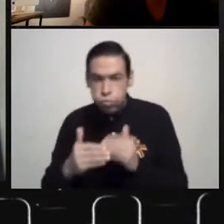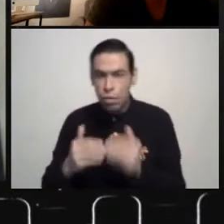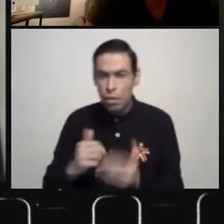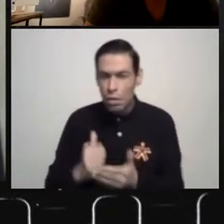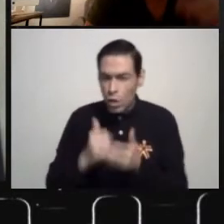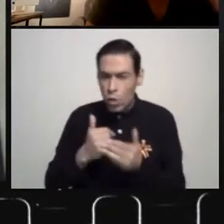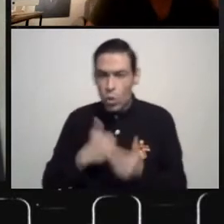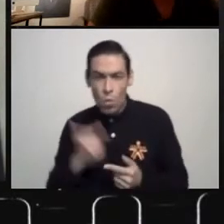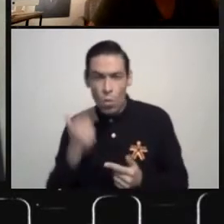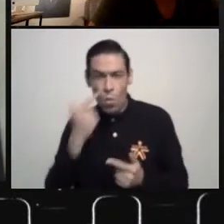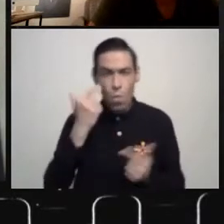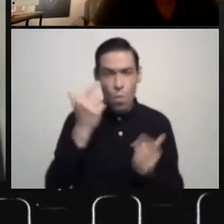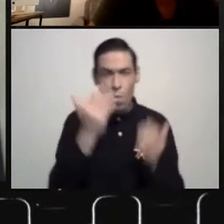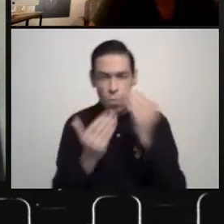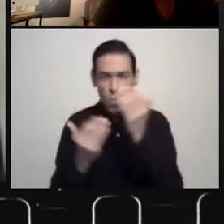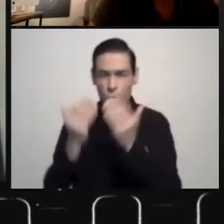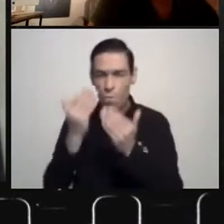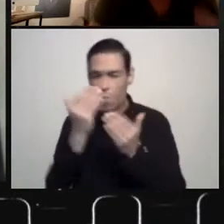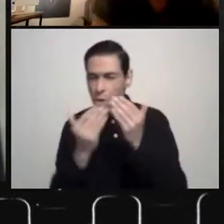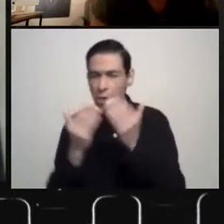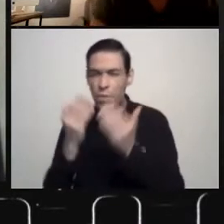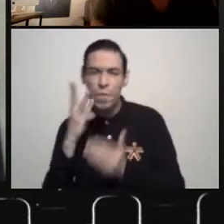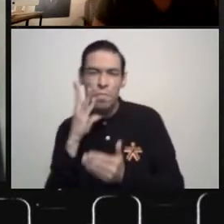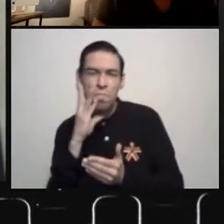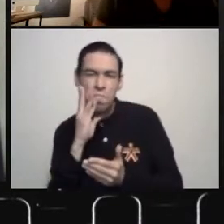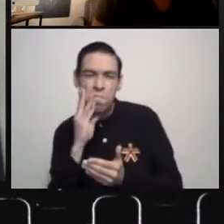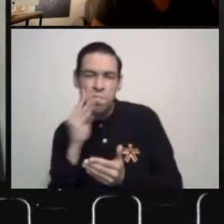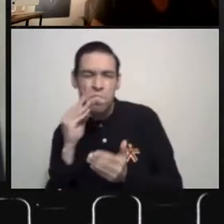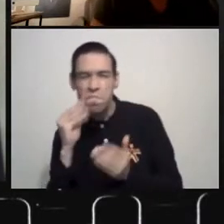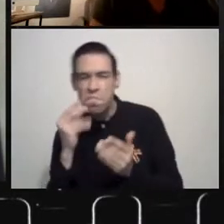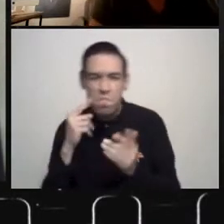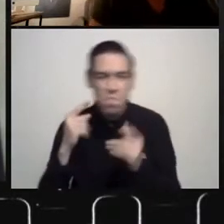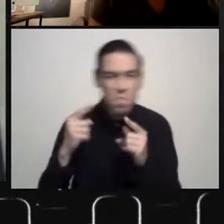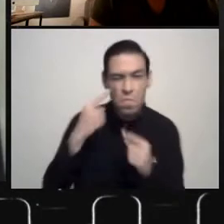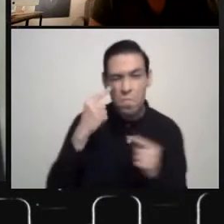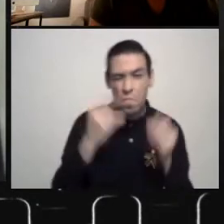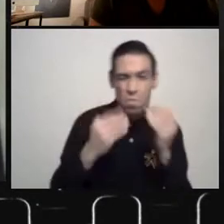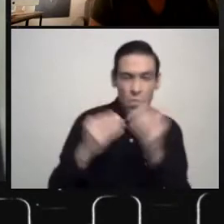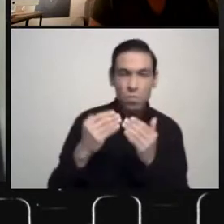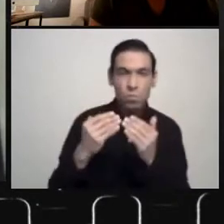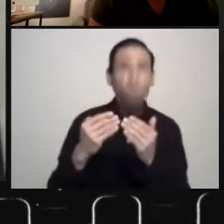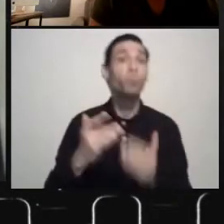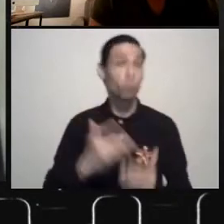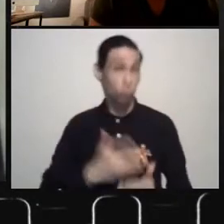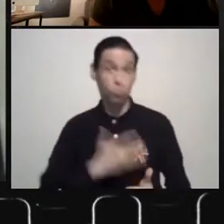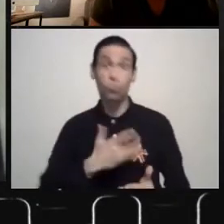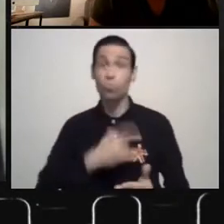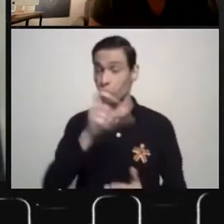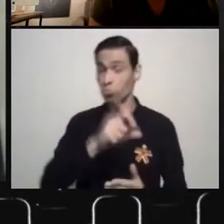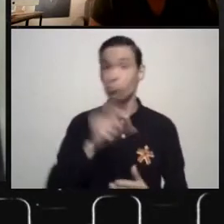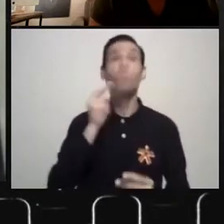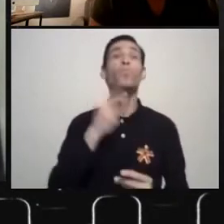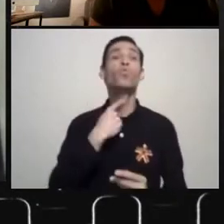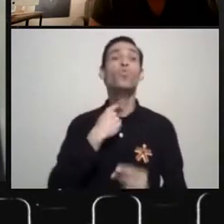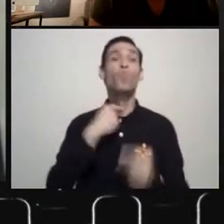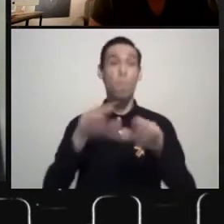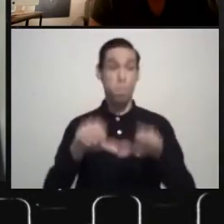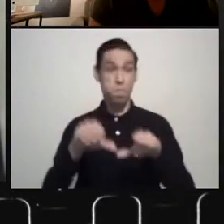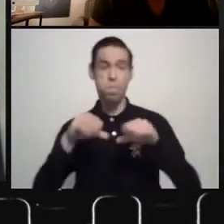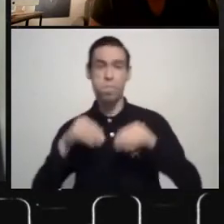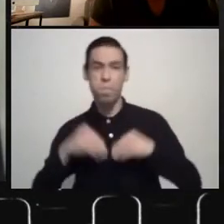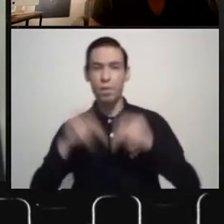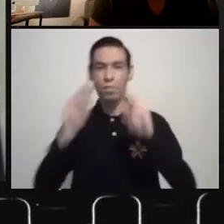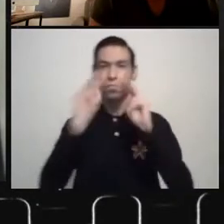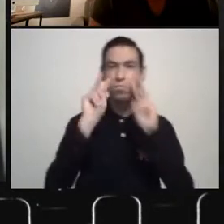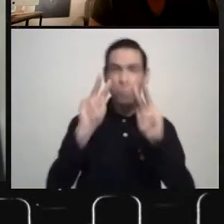de experimentar, en este caso pues yo siento que tuvo una muy buena acogida en salas, tuvo